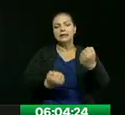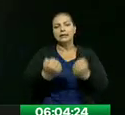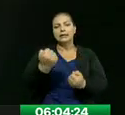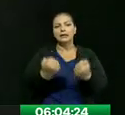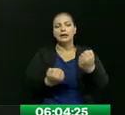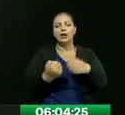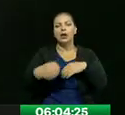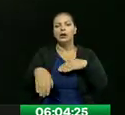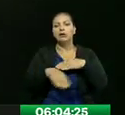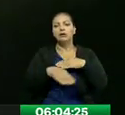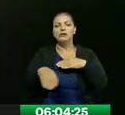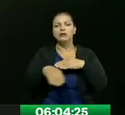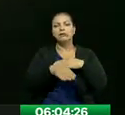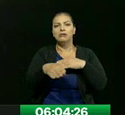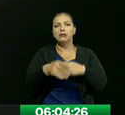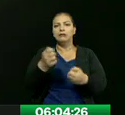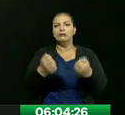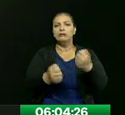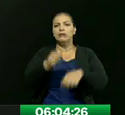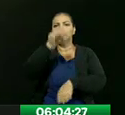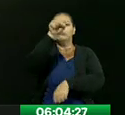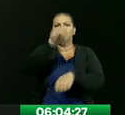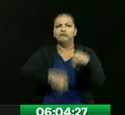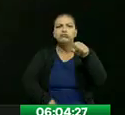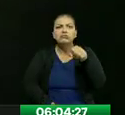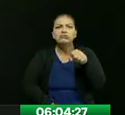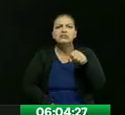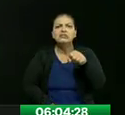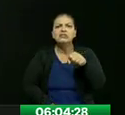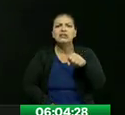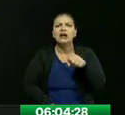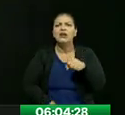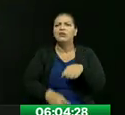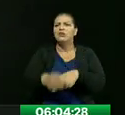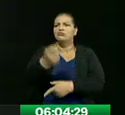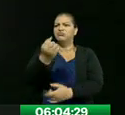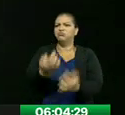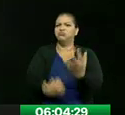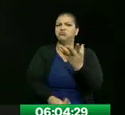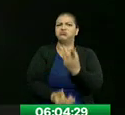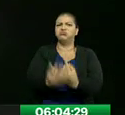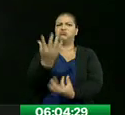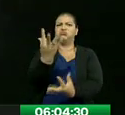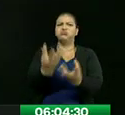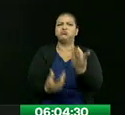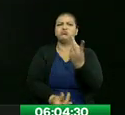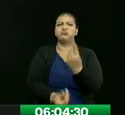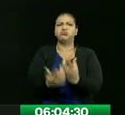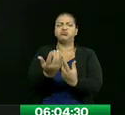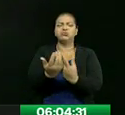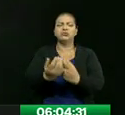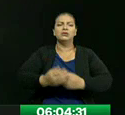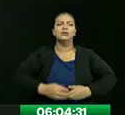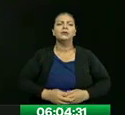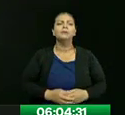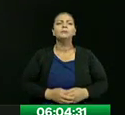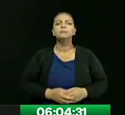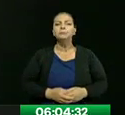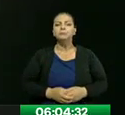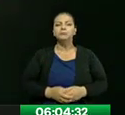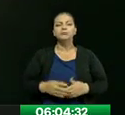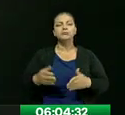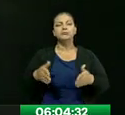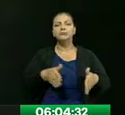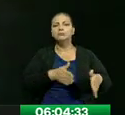se quema en su totalidad. Este hecho ocurrió en la altura del kilómetro 20 y aparentemente o a priori